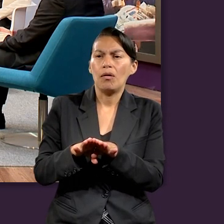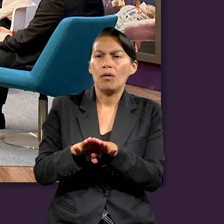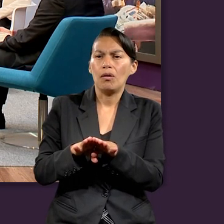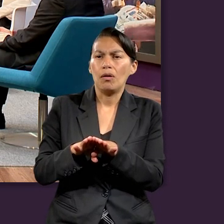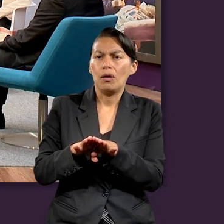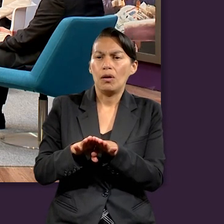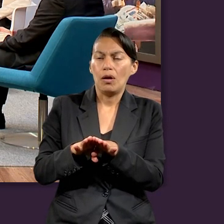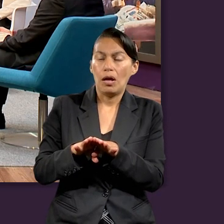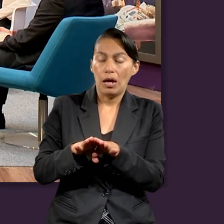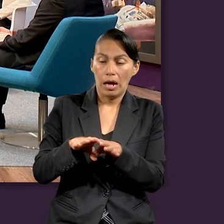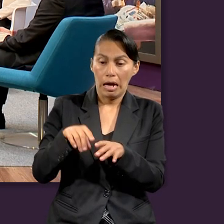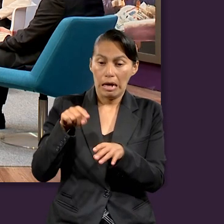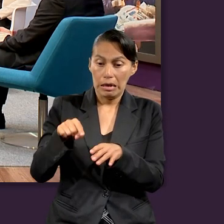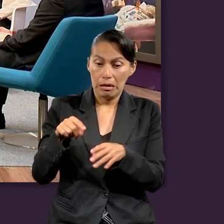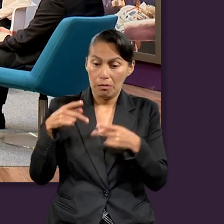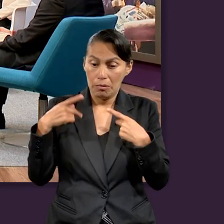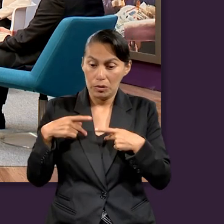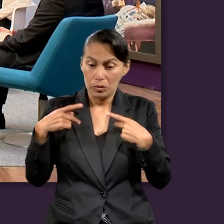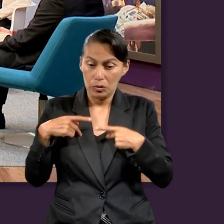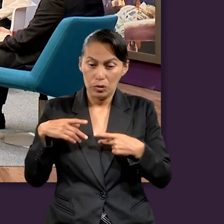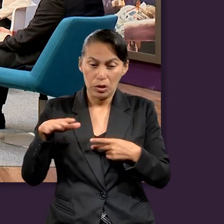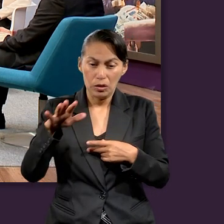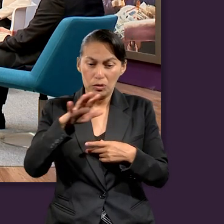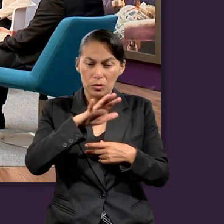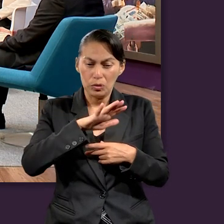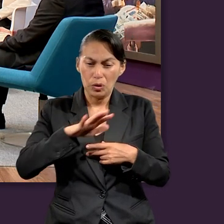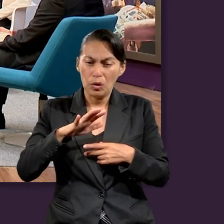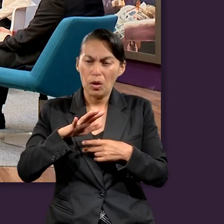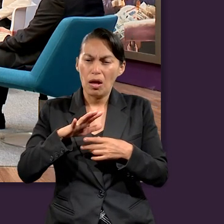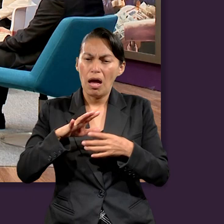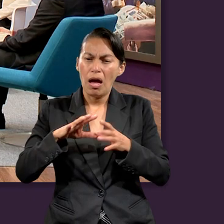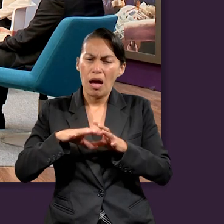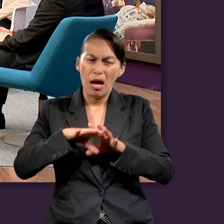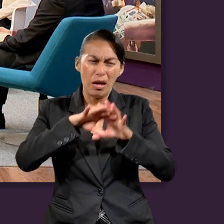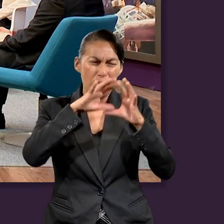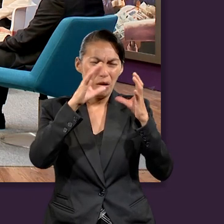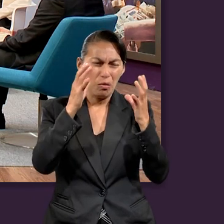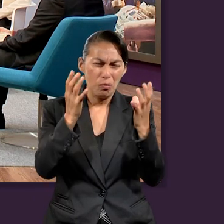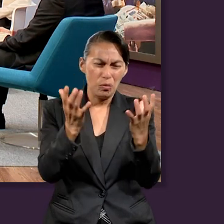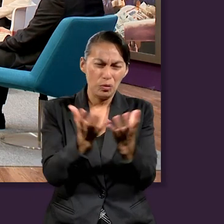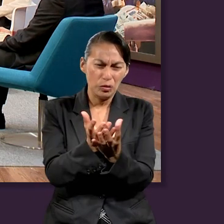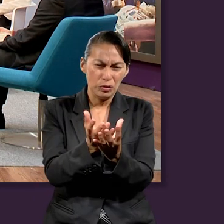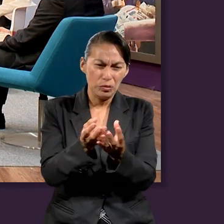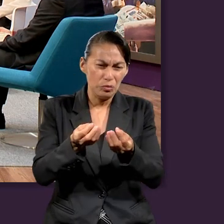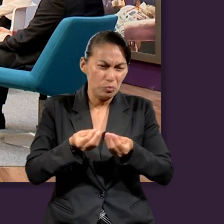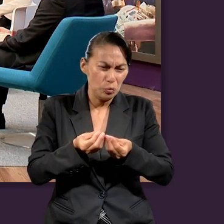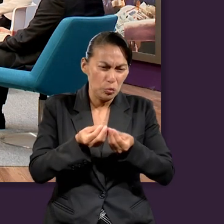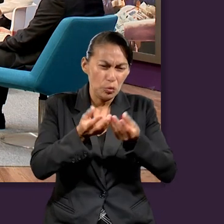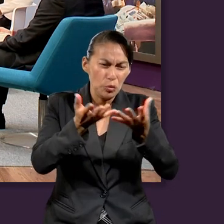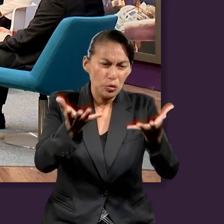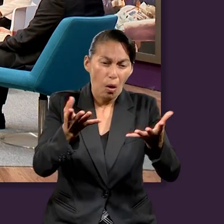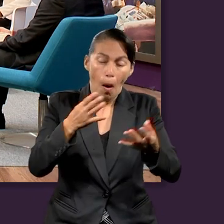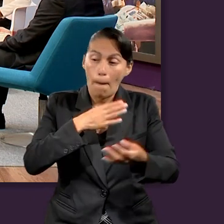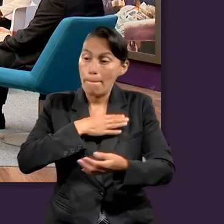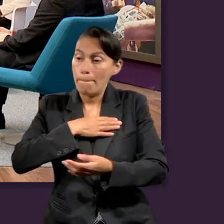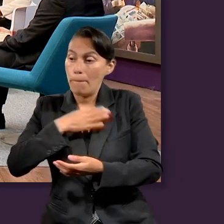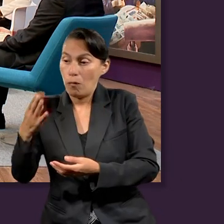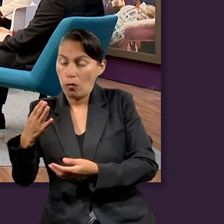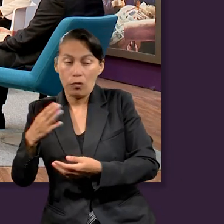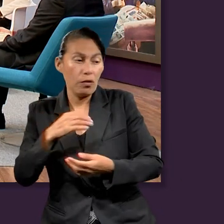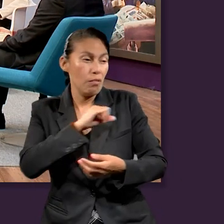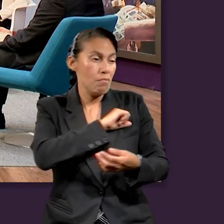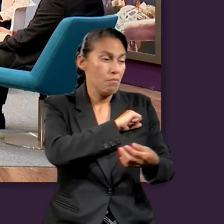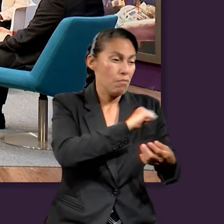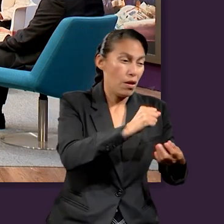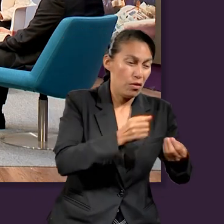extender a todo el mundo, a todo habitante de la tierra. Y durante esta semana hablamos, hicimos referencia,